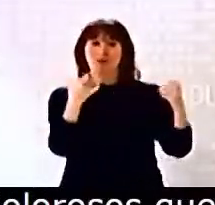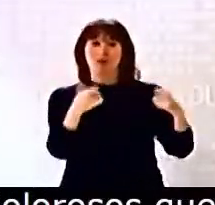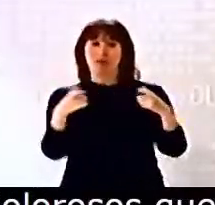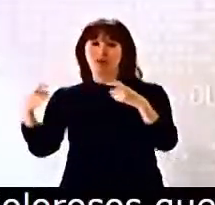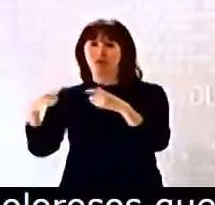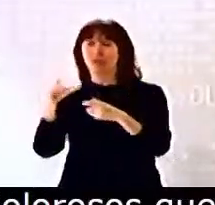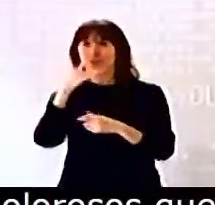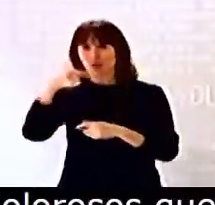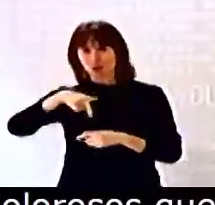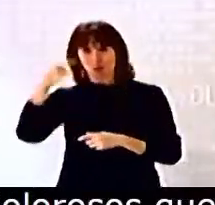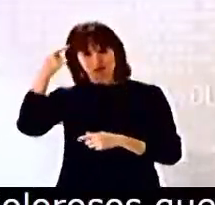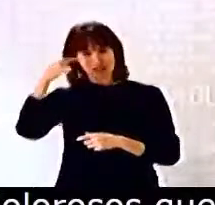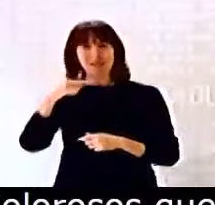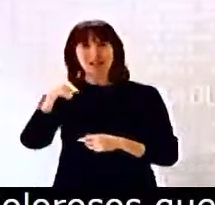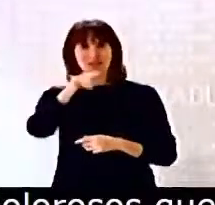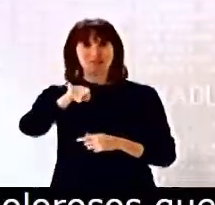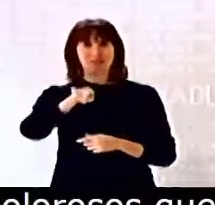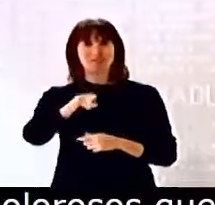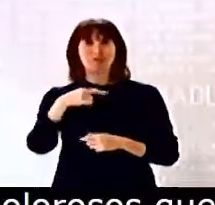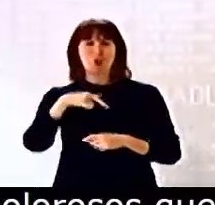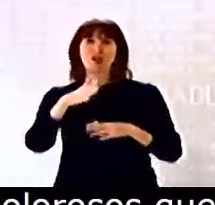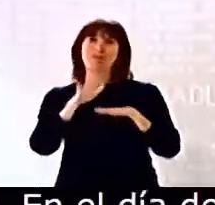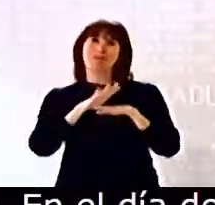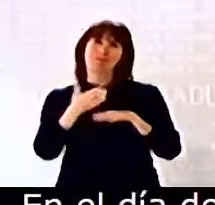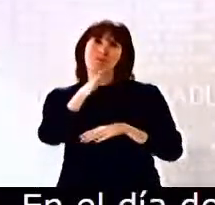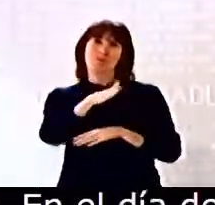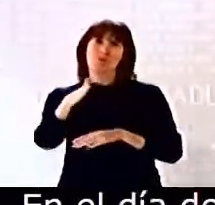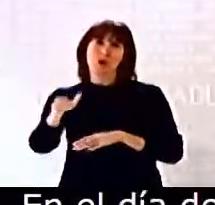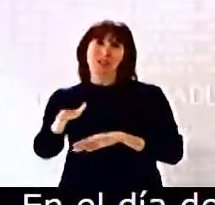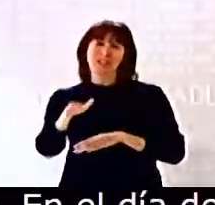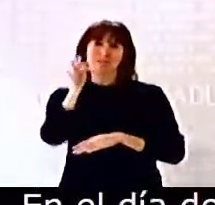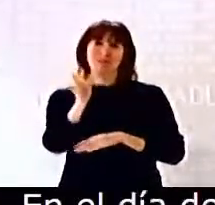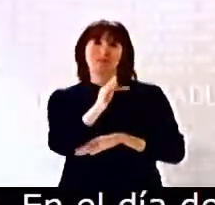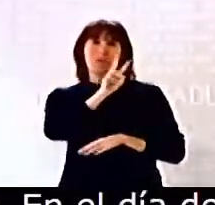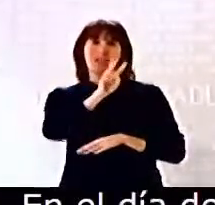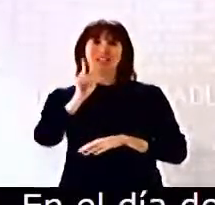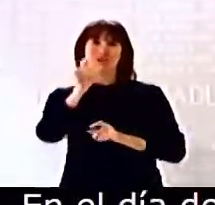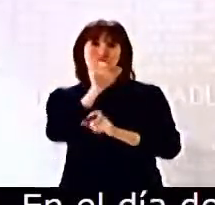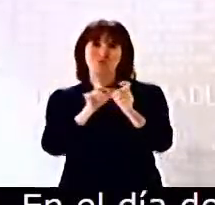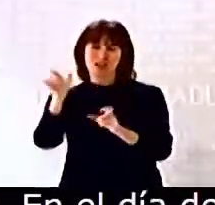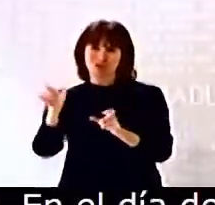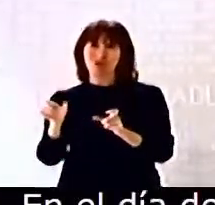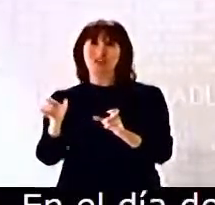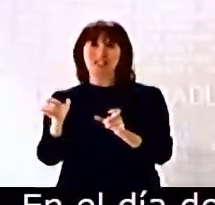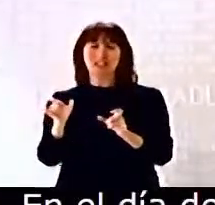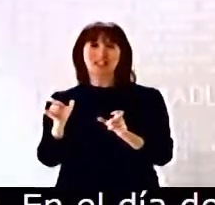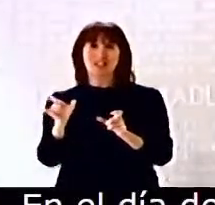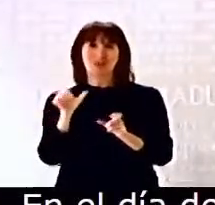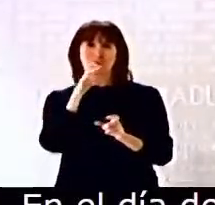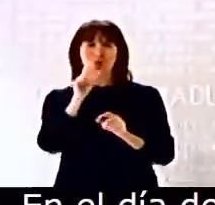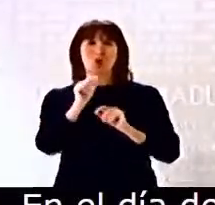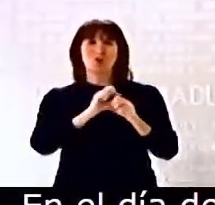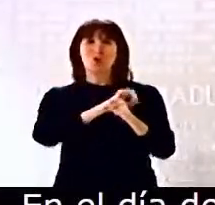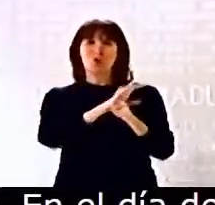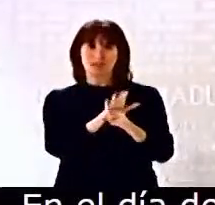saben que tenemos que lamentar el fallecimiento de 22 personas que no han podido superar esta enfermedad.